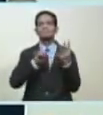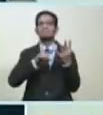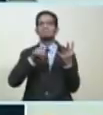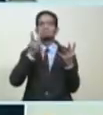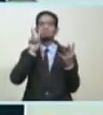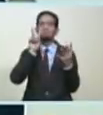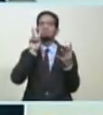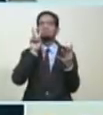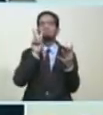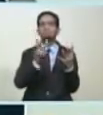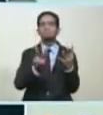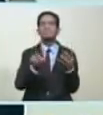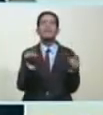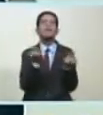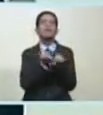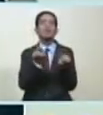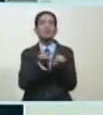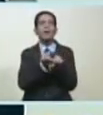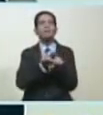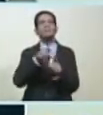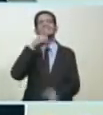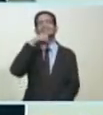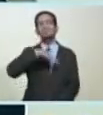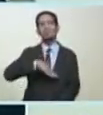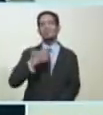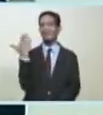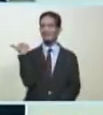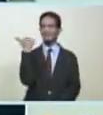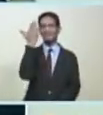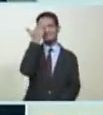crónica de una muerte anunciada.